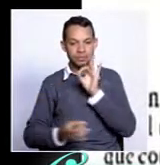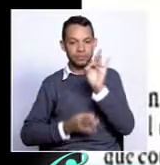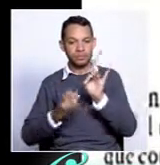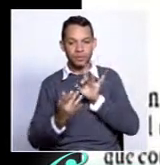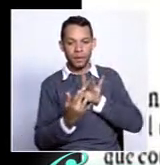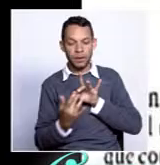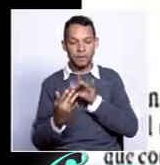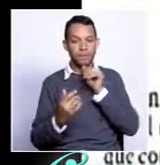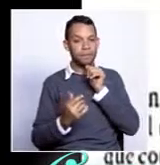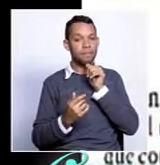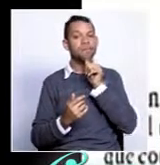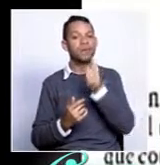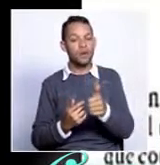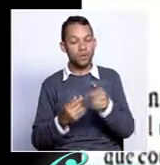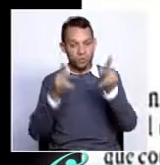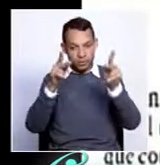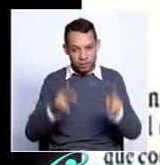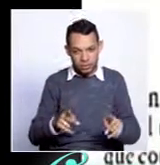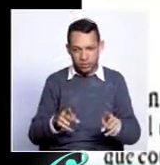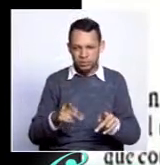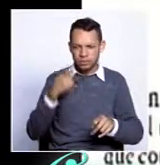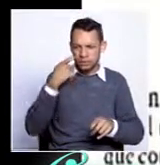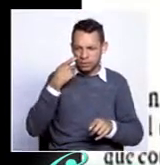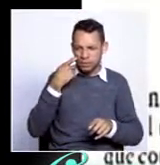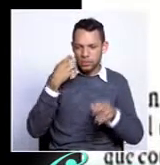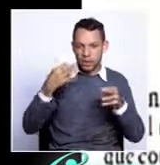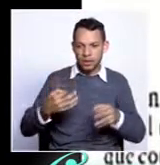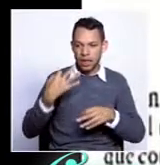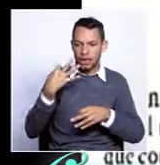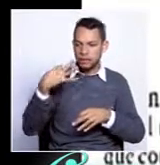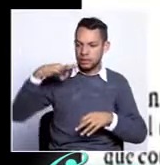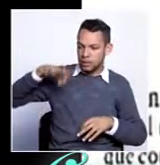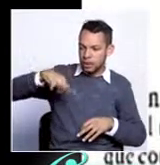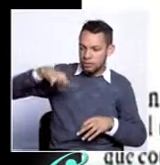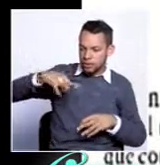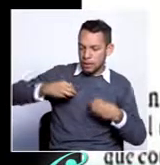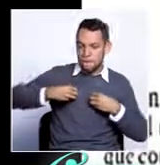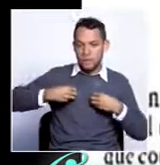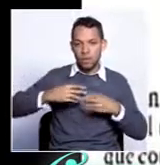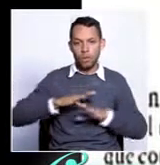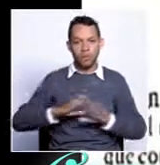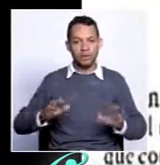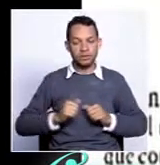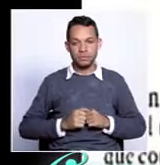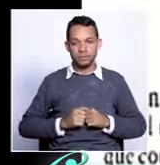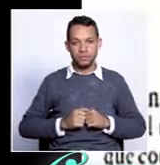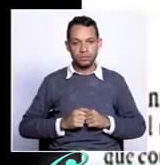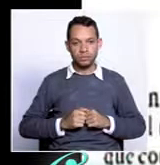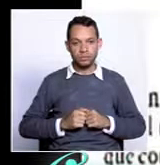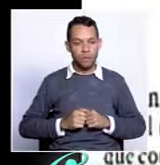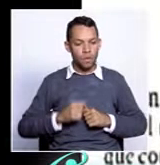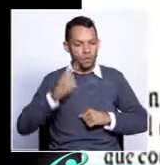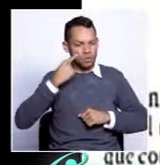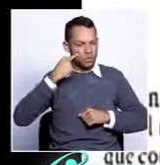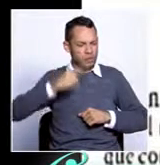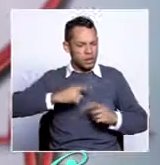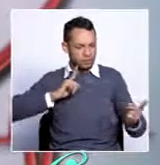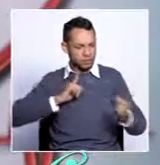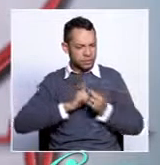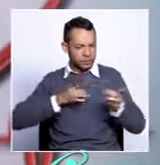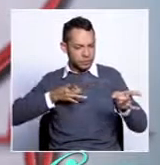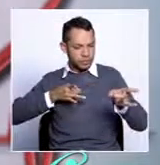peor a usted le quedan tres meses de vida así que le ponen los días exactos y la